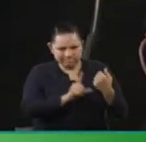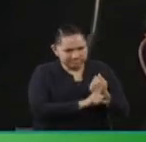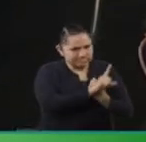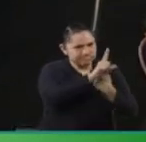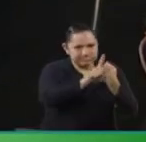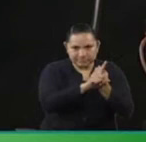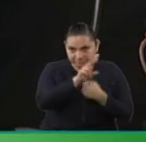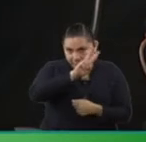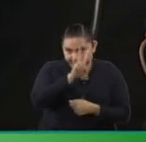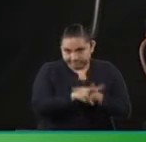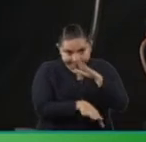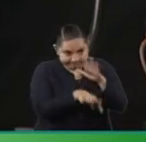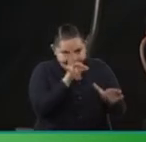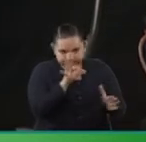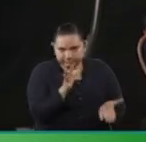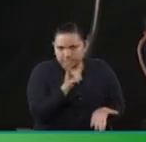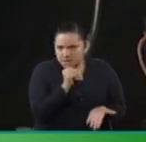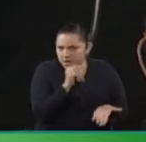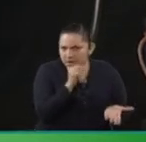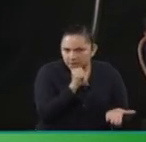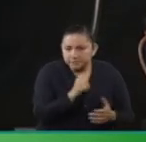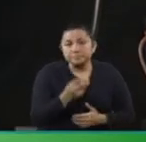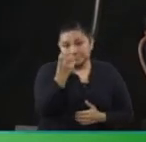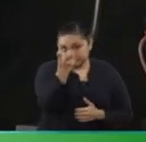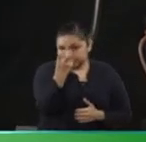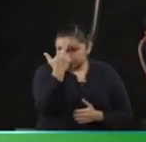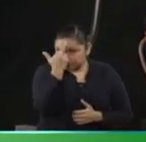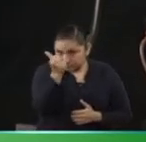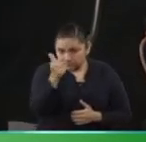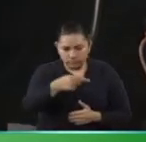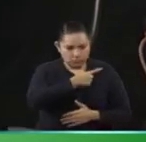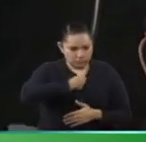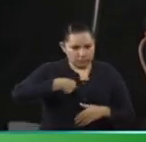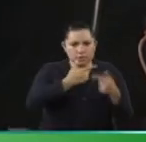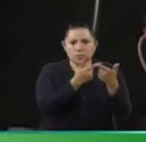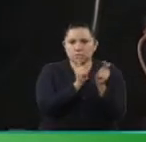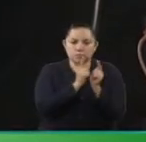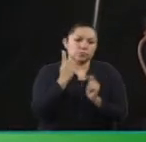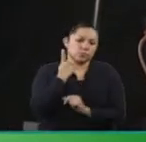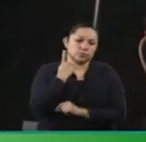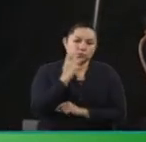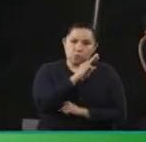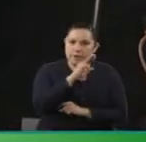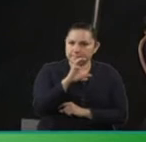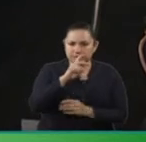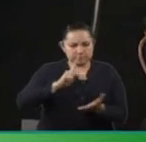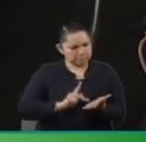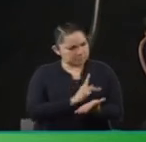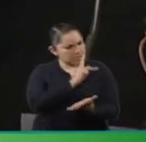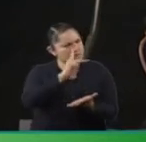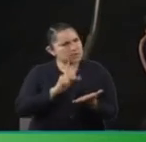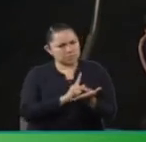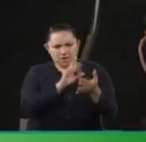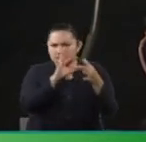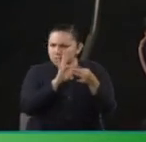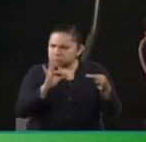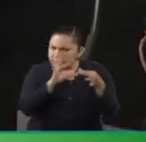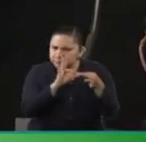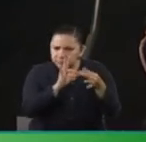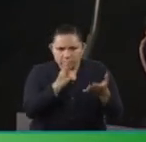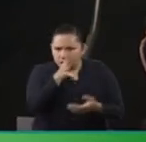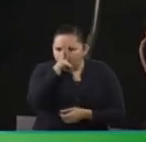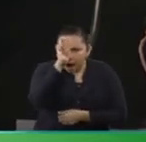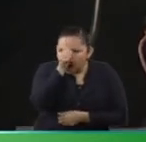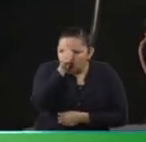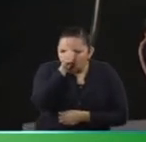razones por las que la bancada naranja nos hemos pronunciado de forma contundente en contra de la militarización a favor